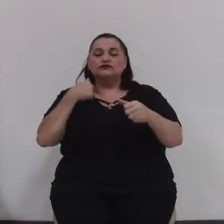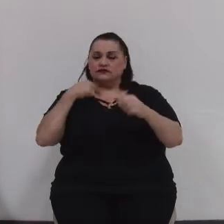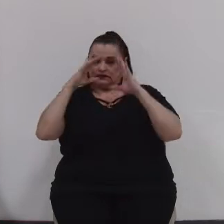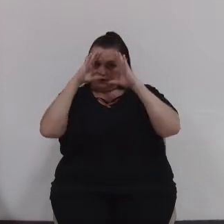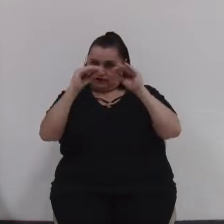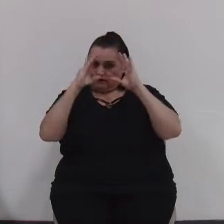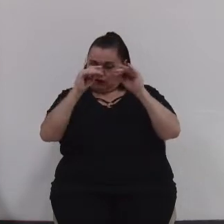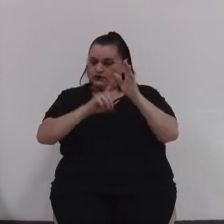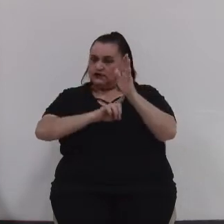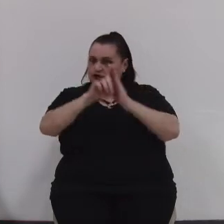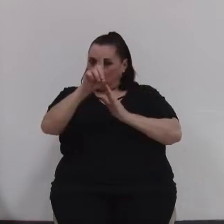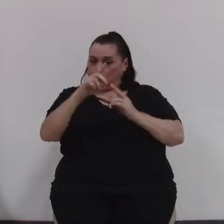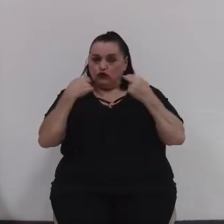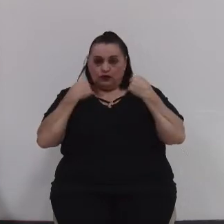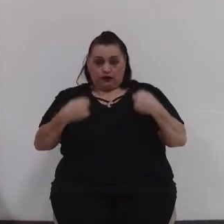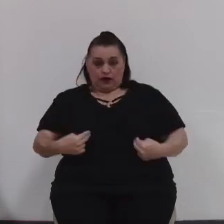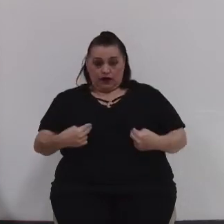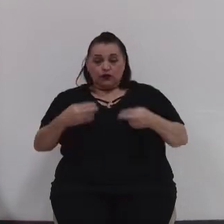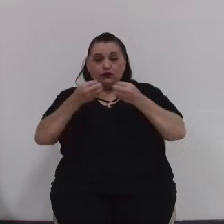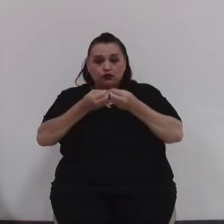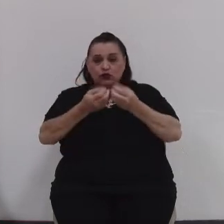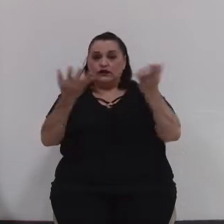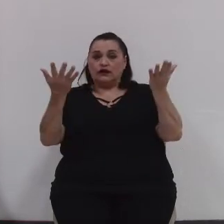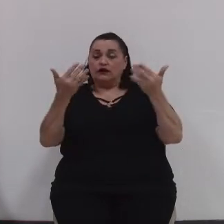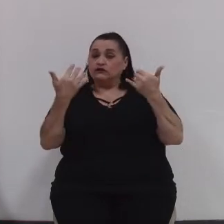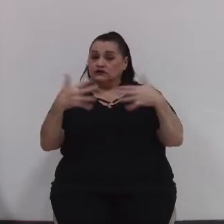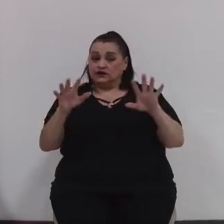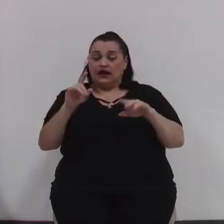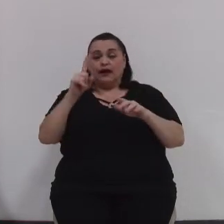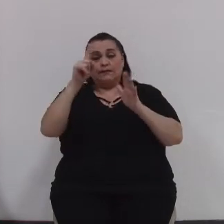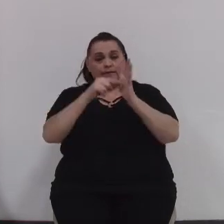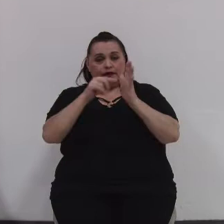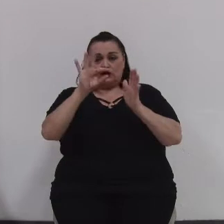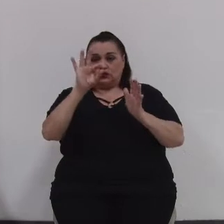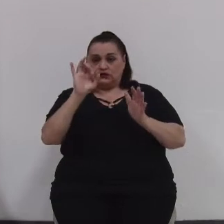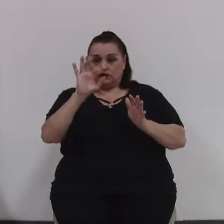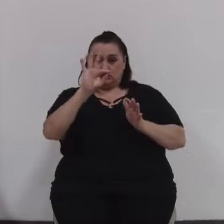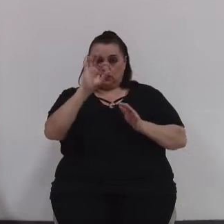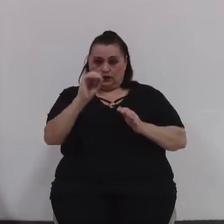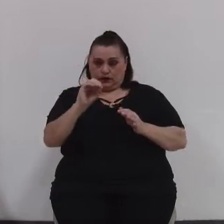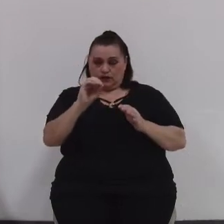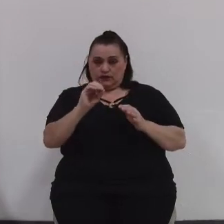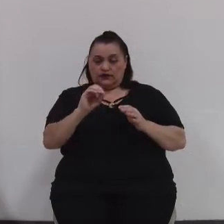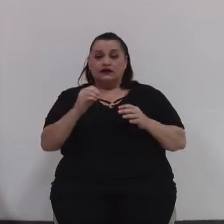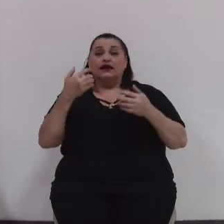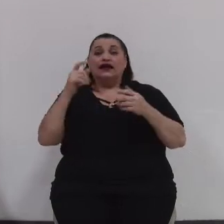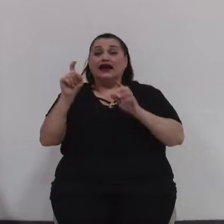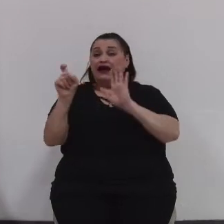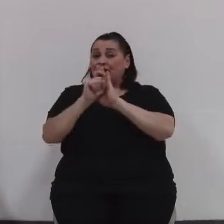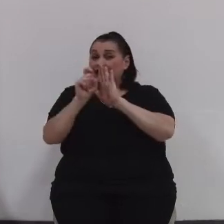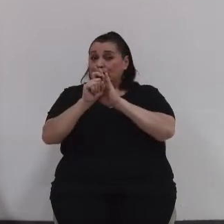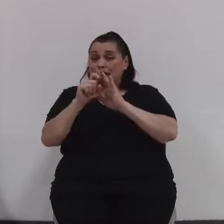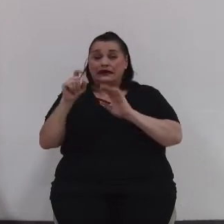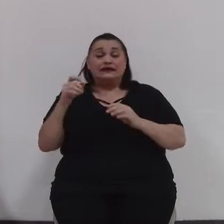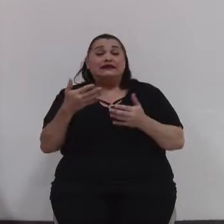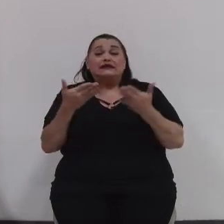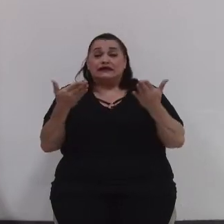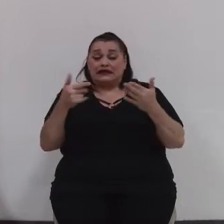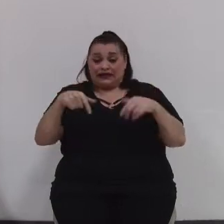de desarrollo humano que han sido publicados desde el año 1990. Lo alarmante de la más